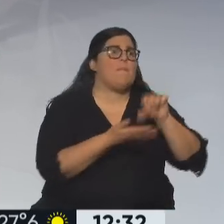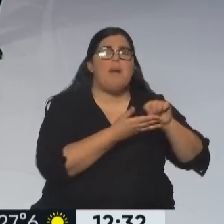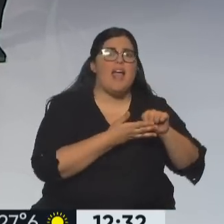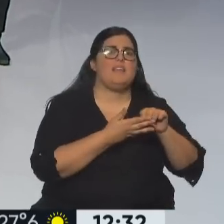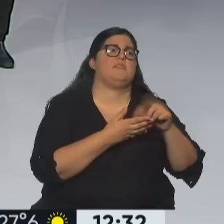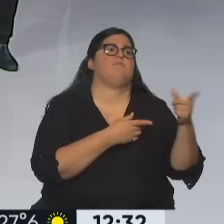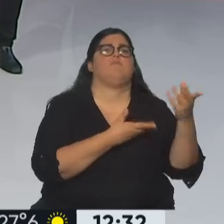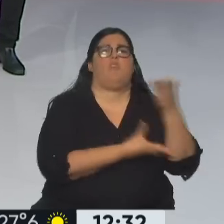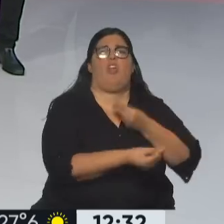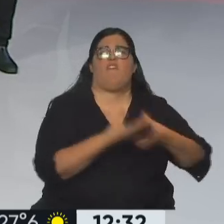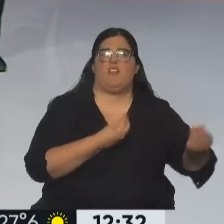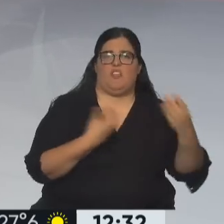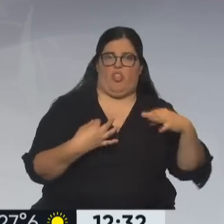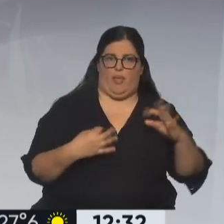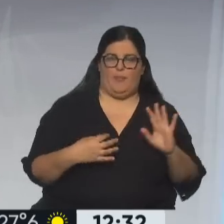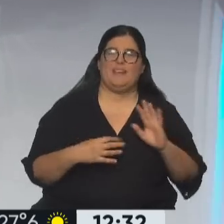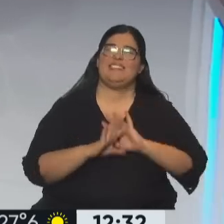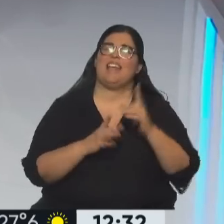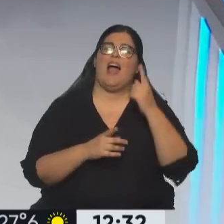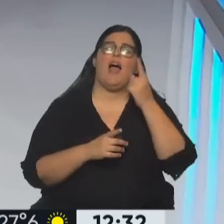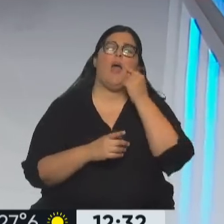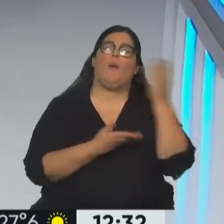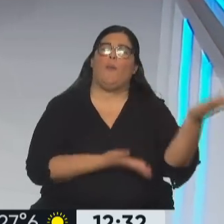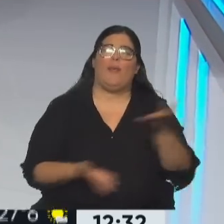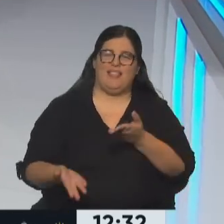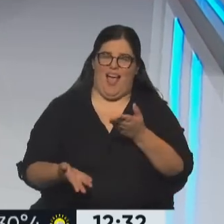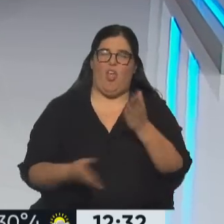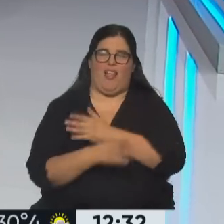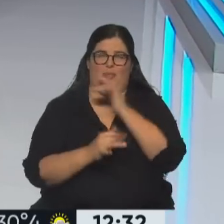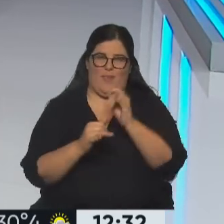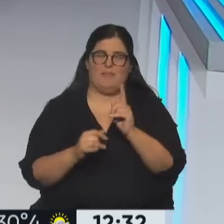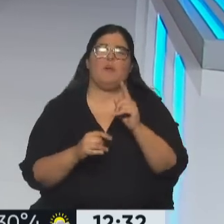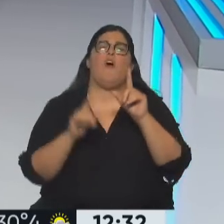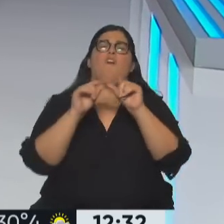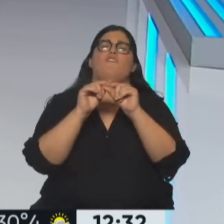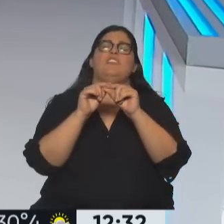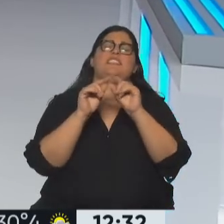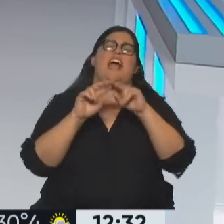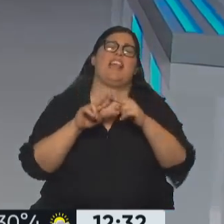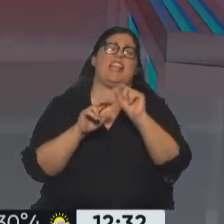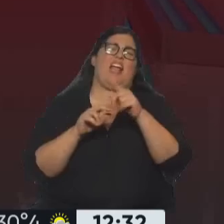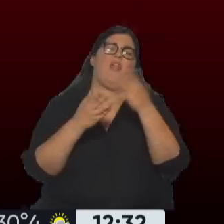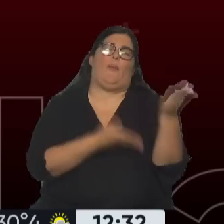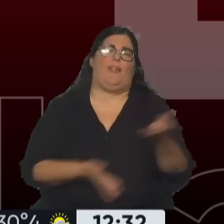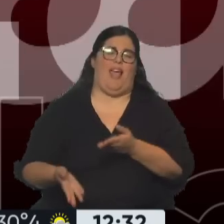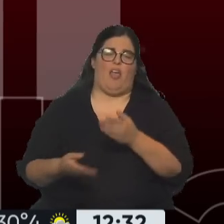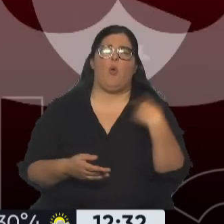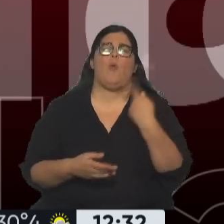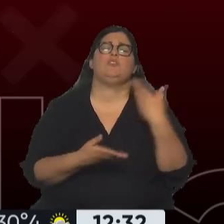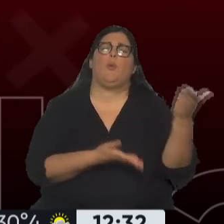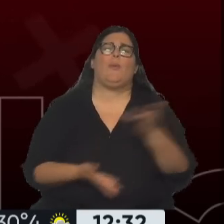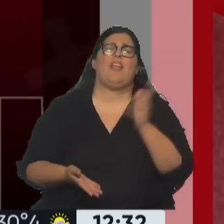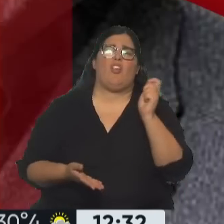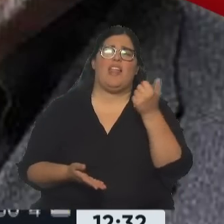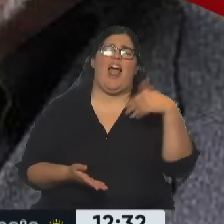partes. Ya está nuestro invitado, se lo habíamos adelantado, Félix Taylor, la ficha técnica de nuestro invitado. Nuestro invitado de hoy es